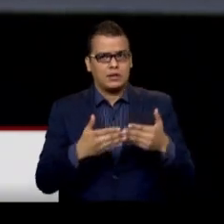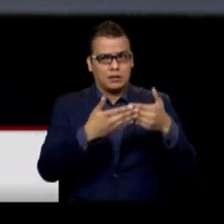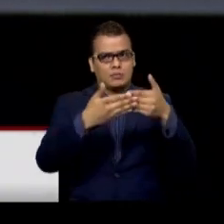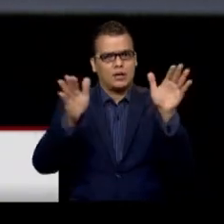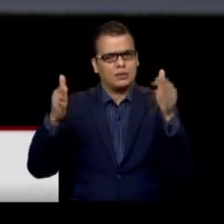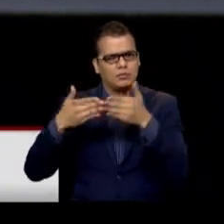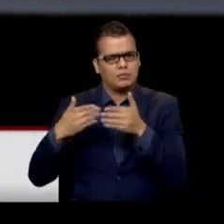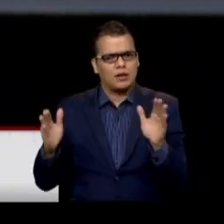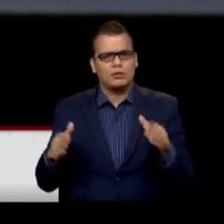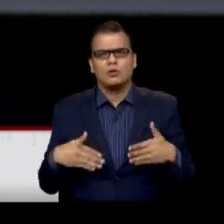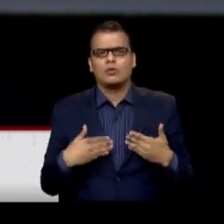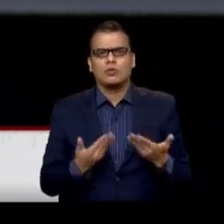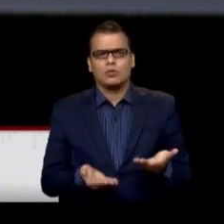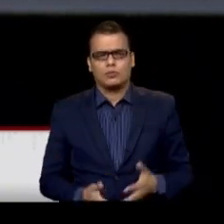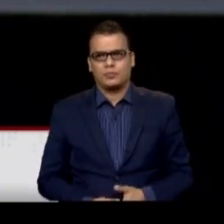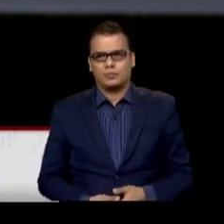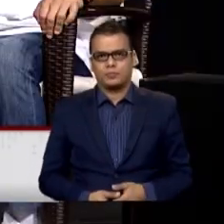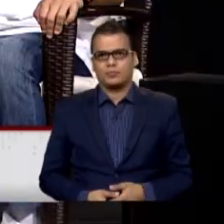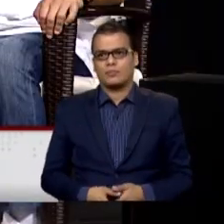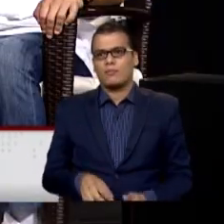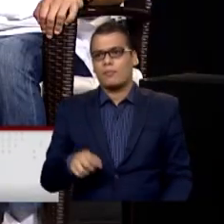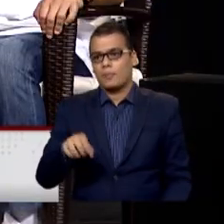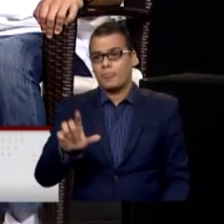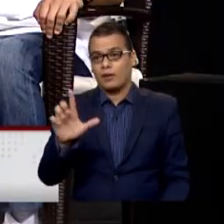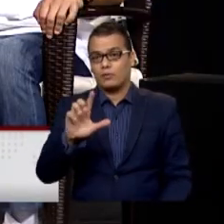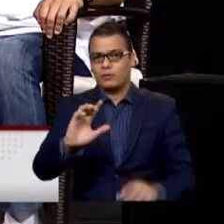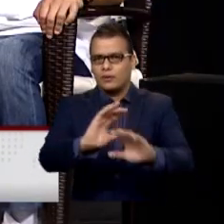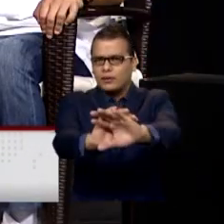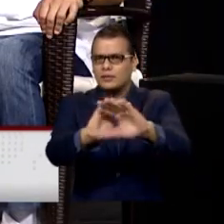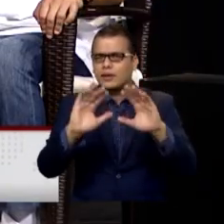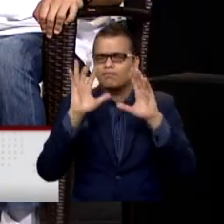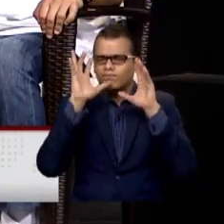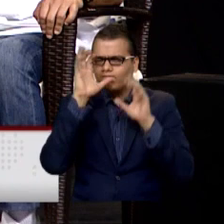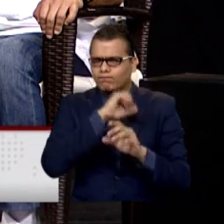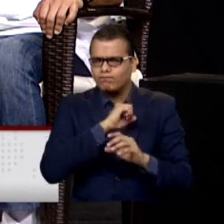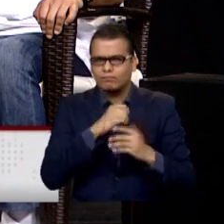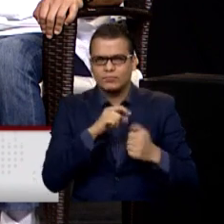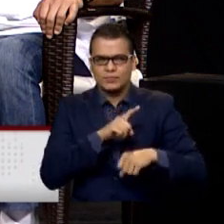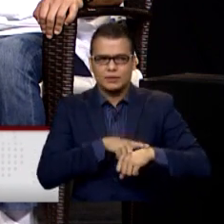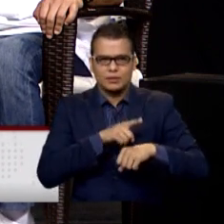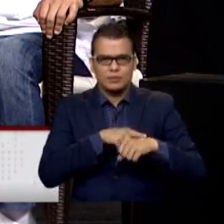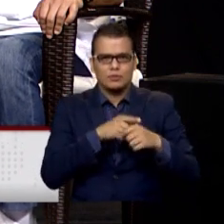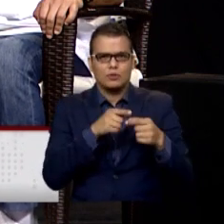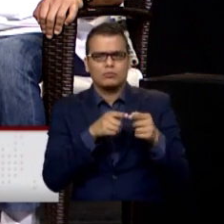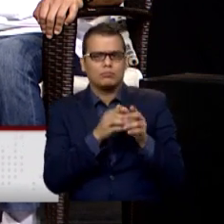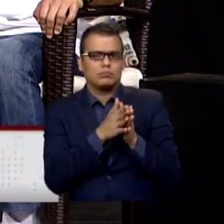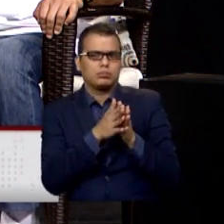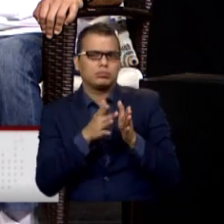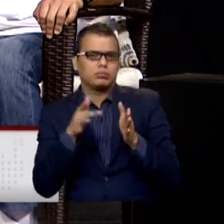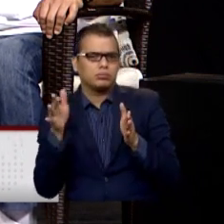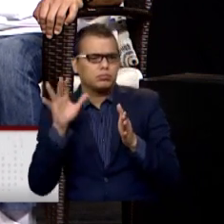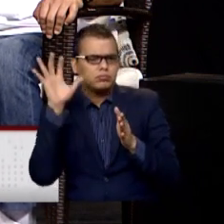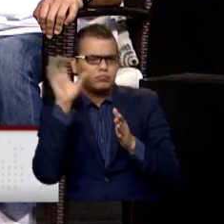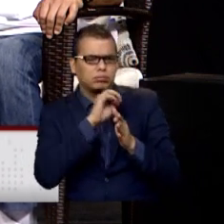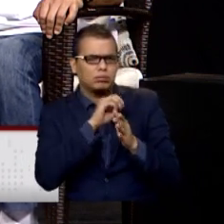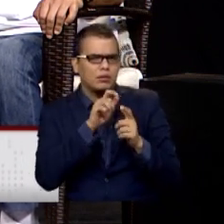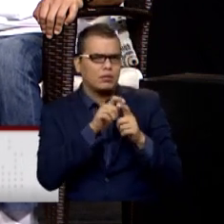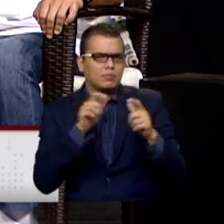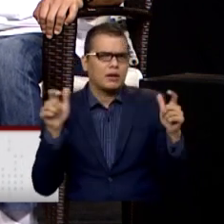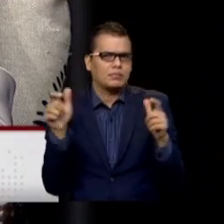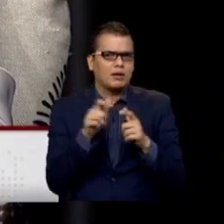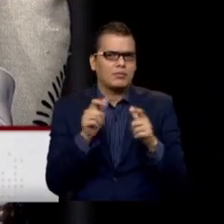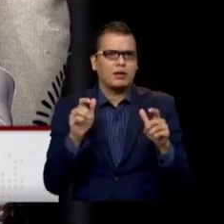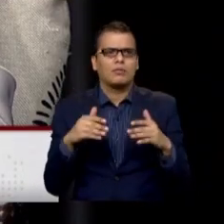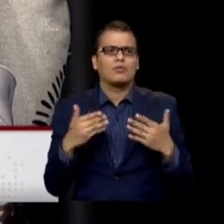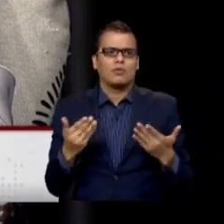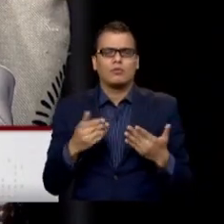la construcción? Eso lo sabremos el lunes. Nos vamos a demorar 7 días en saber cuáles son los primeros efectos de la